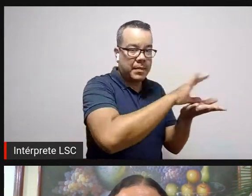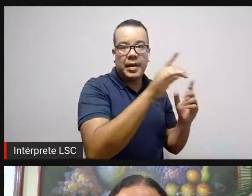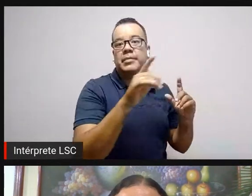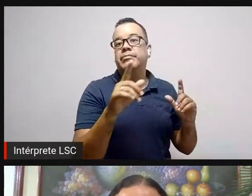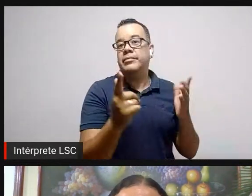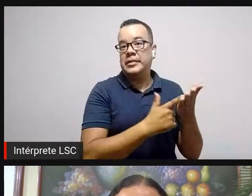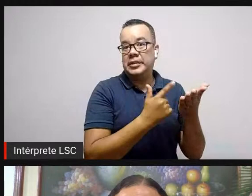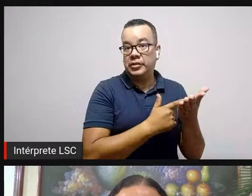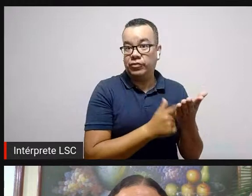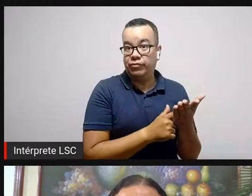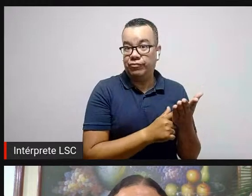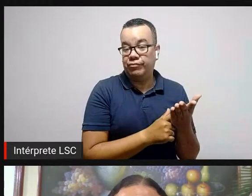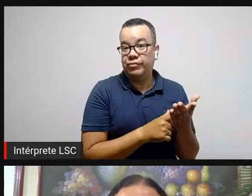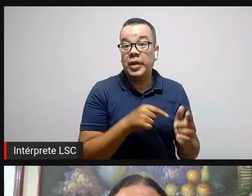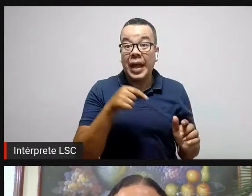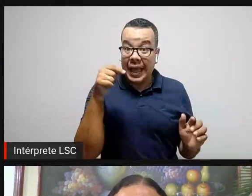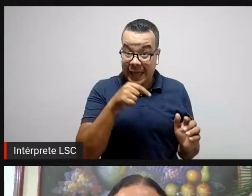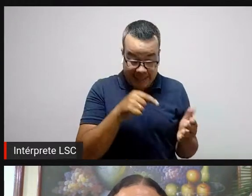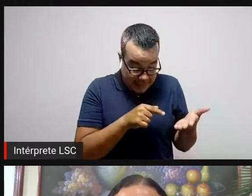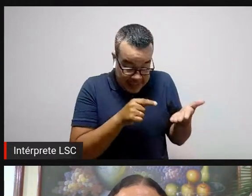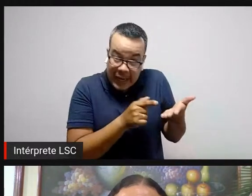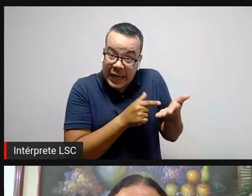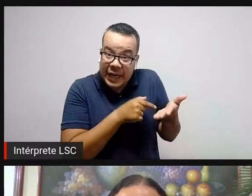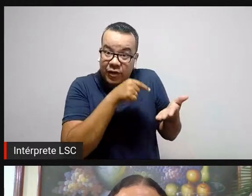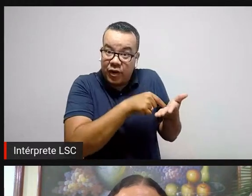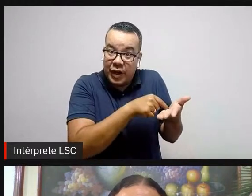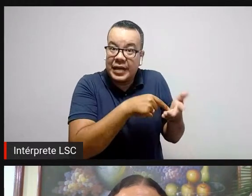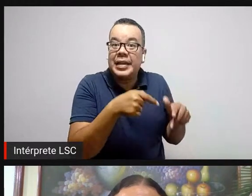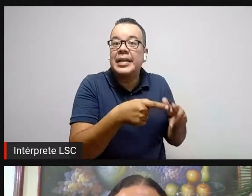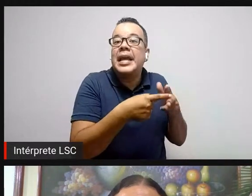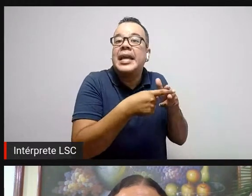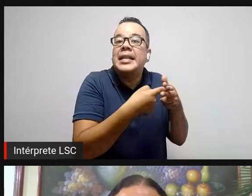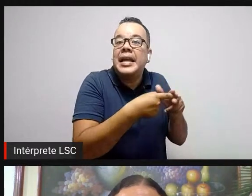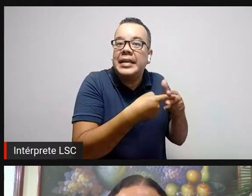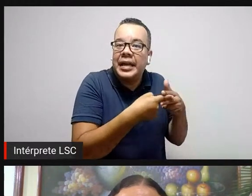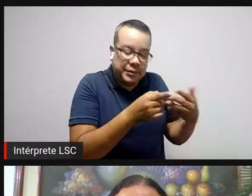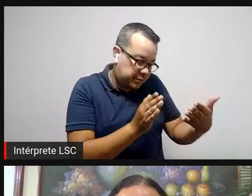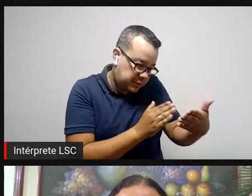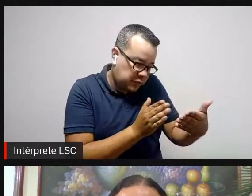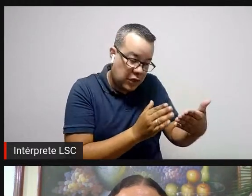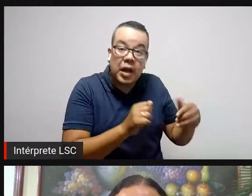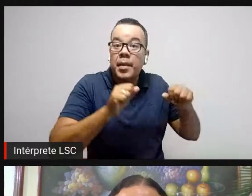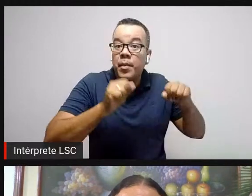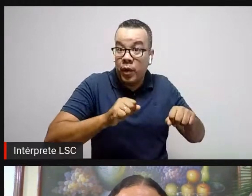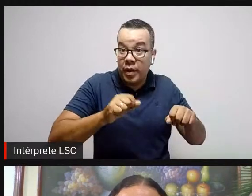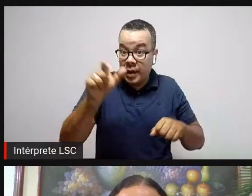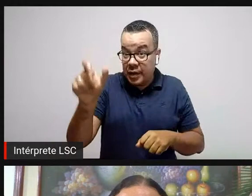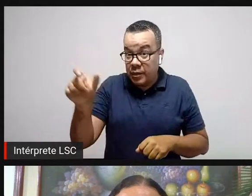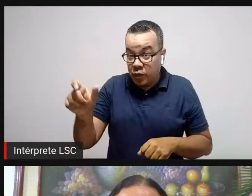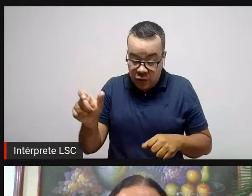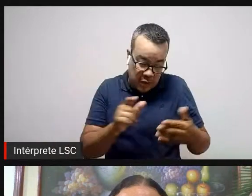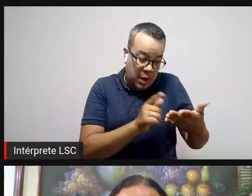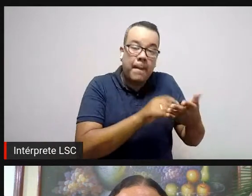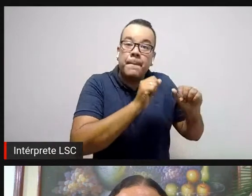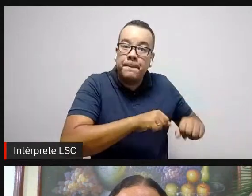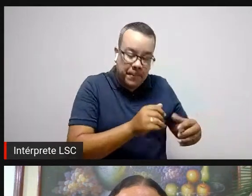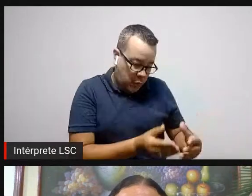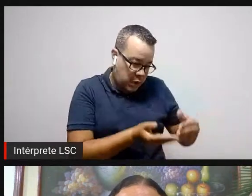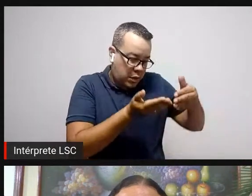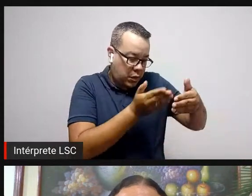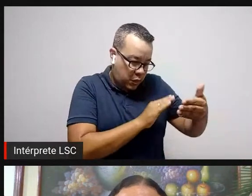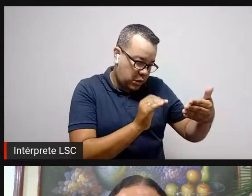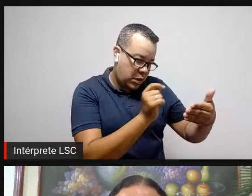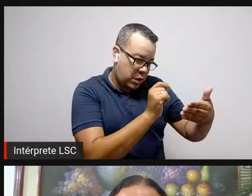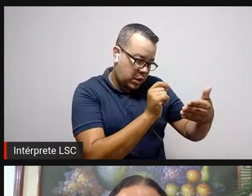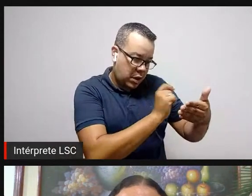con unas estructuras de taller de escritura para que las personas también lo rayen y lo puedan manipular y también puedan